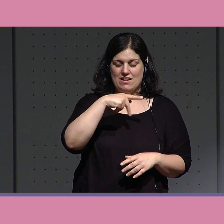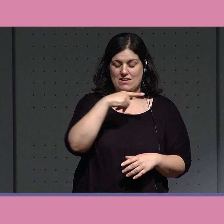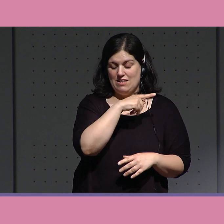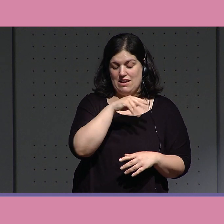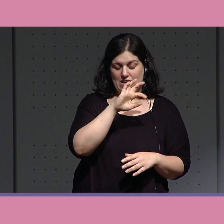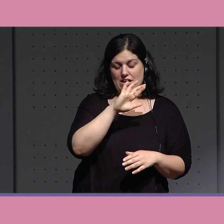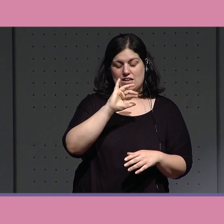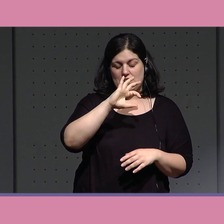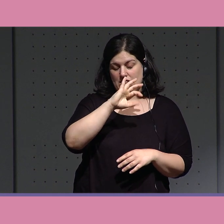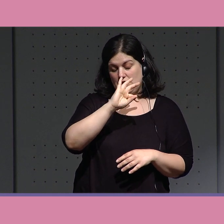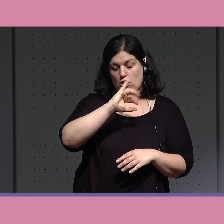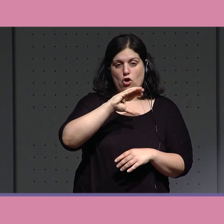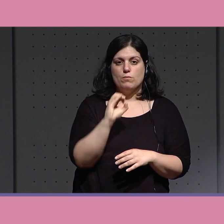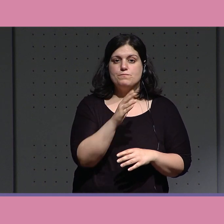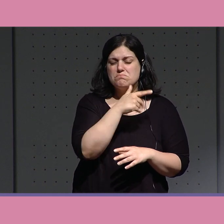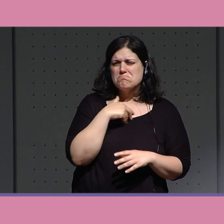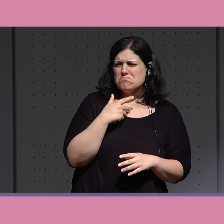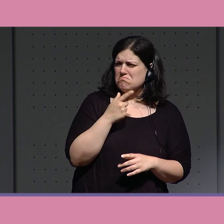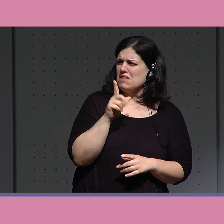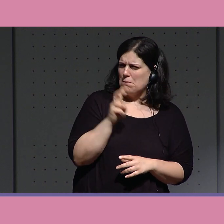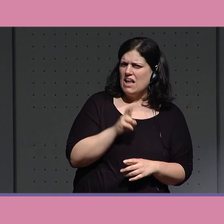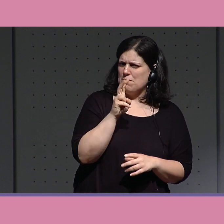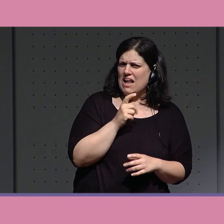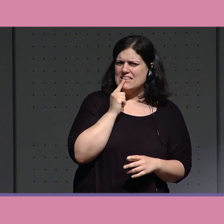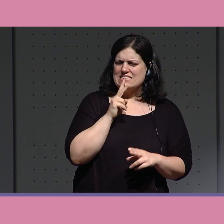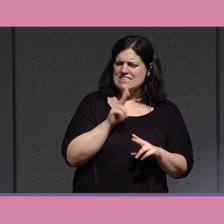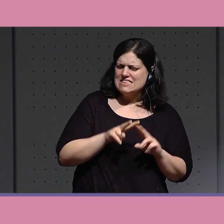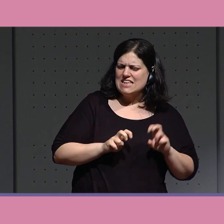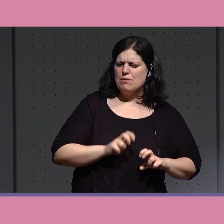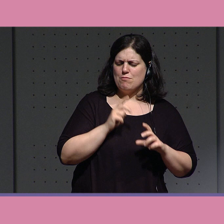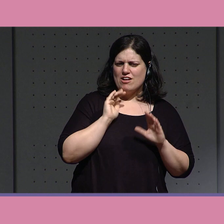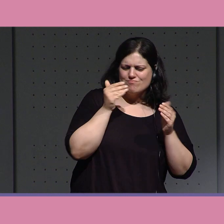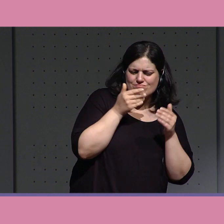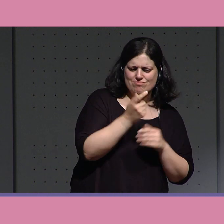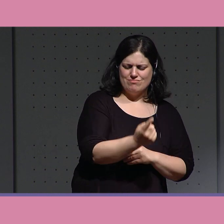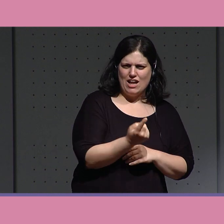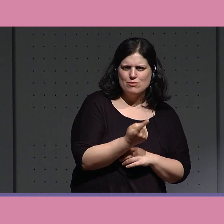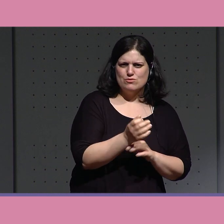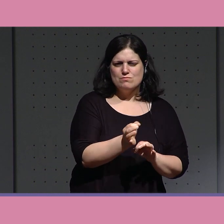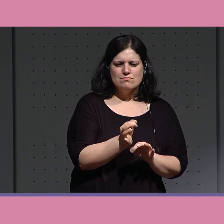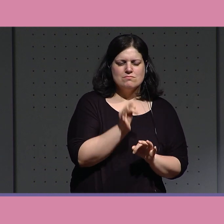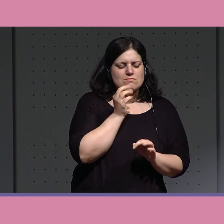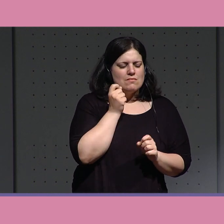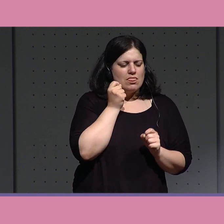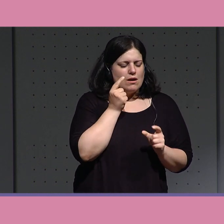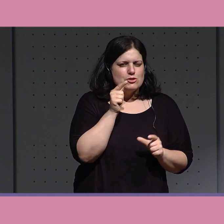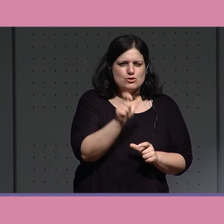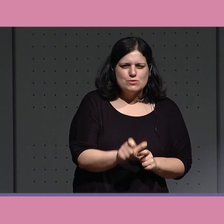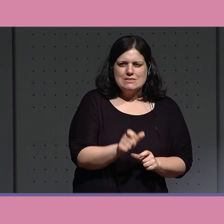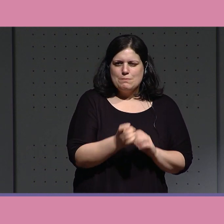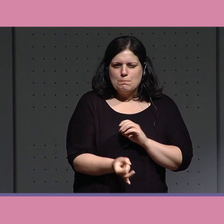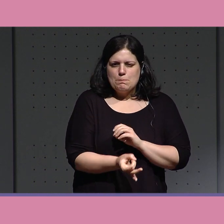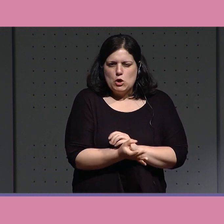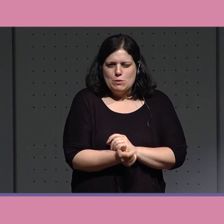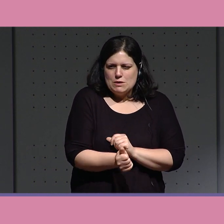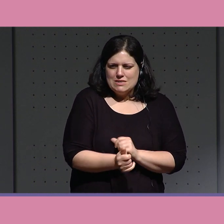tenga cierta utilidad en según qué casos en los cuales podamos empezar a ver las alteraciones subyacentes. Y